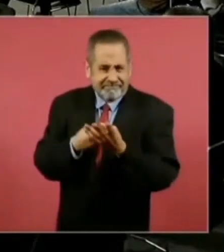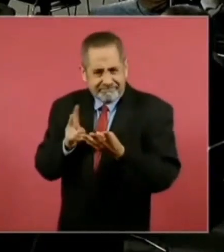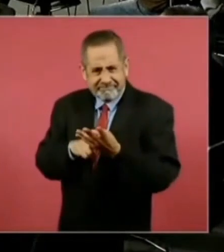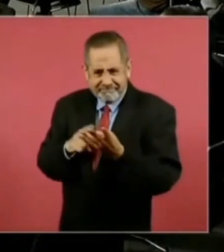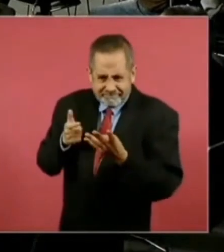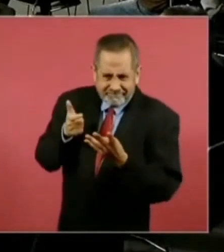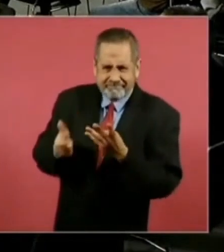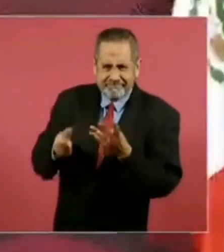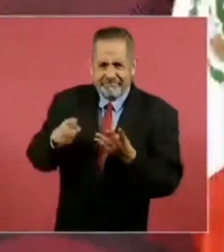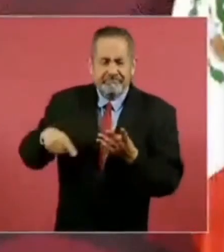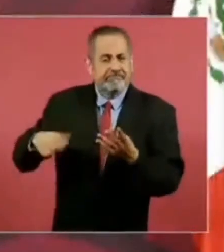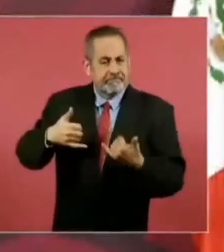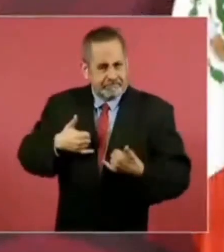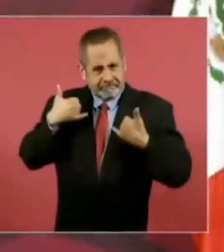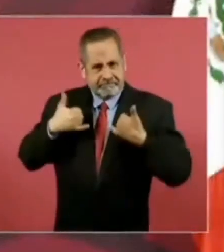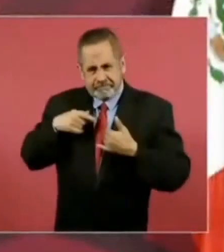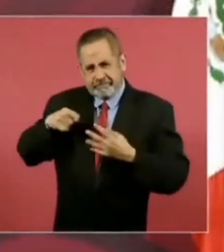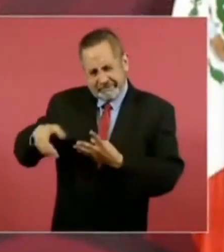para los jóvenes.